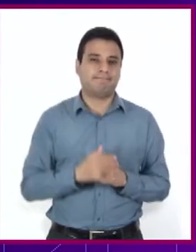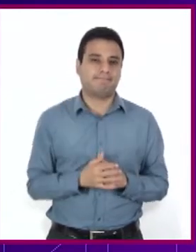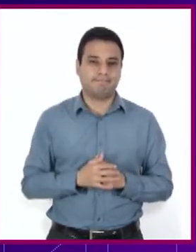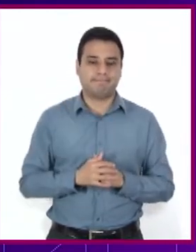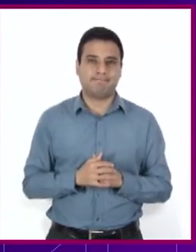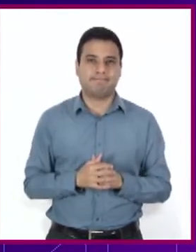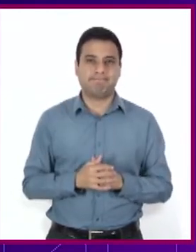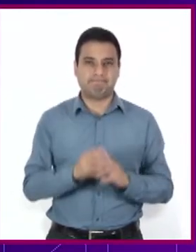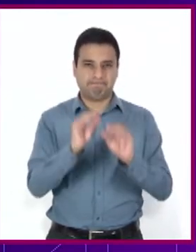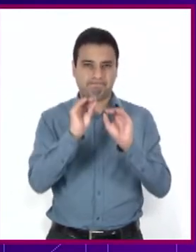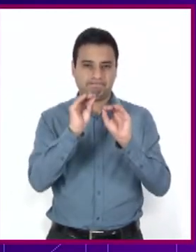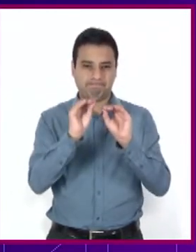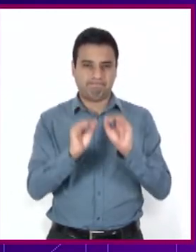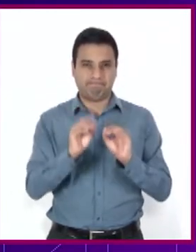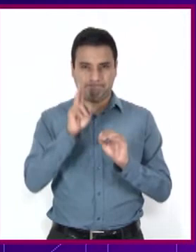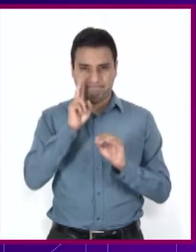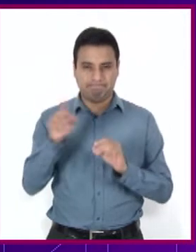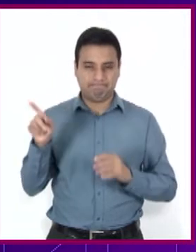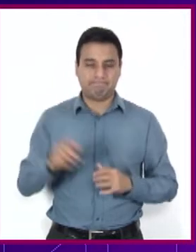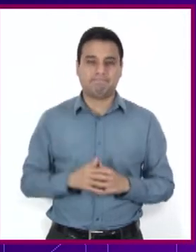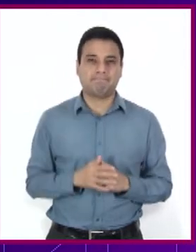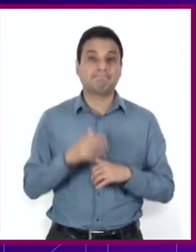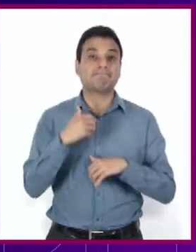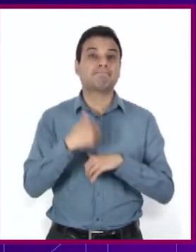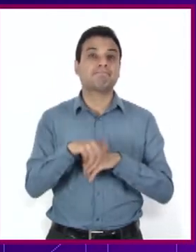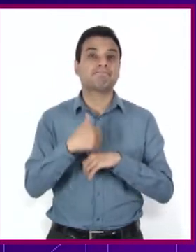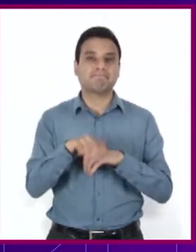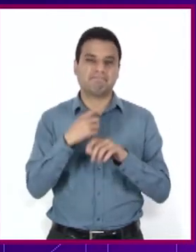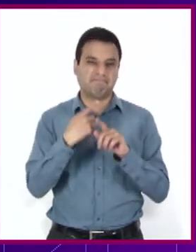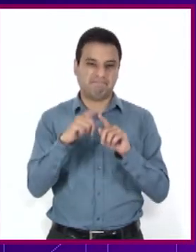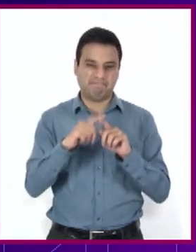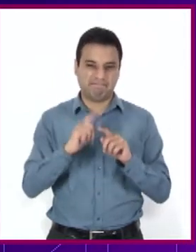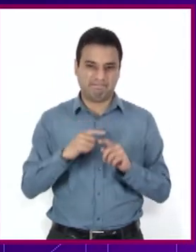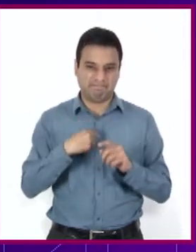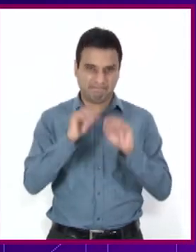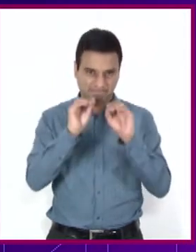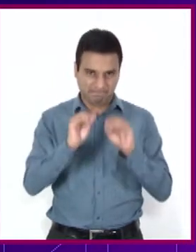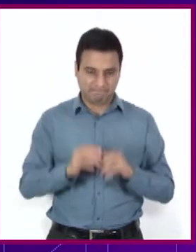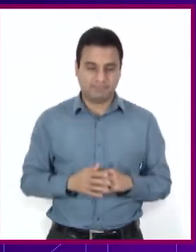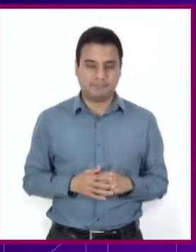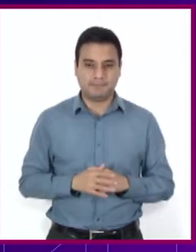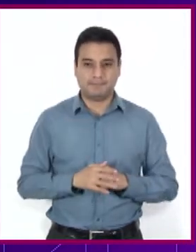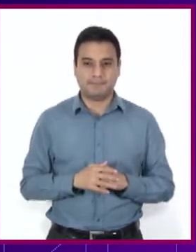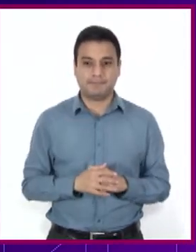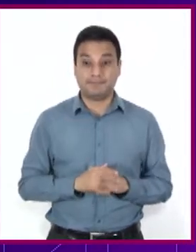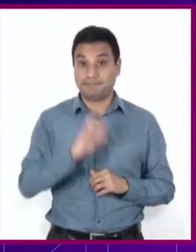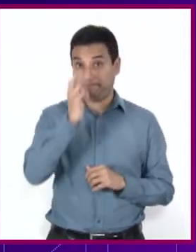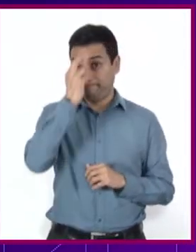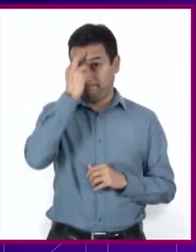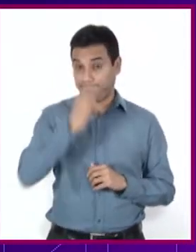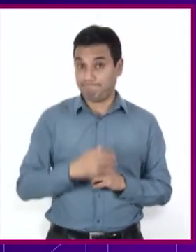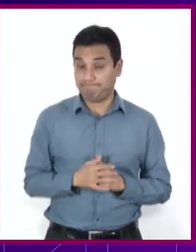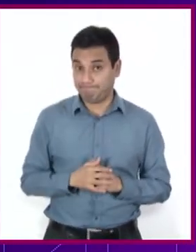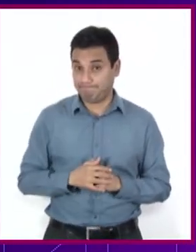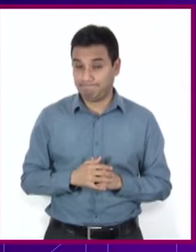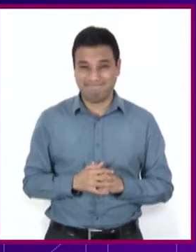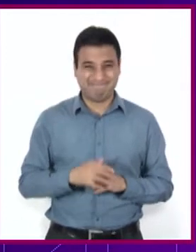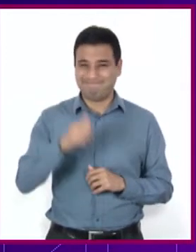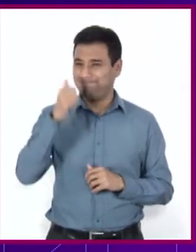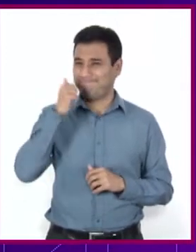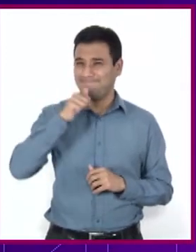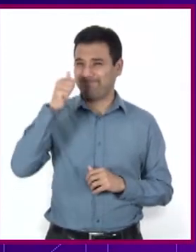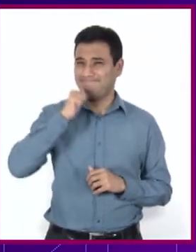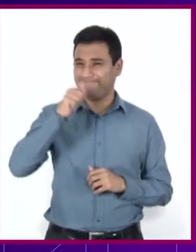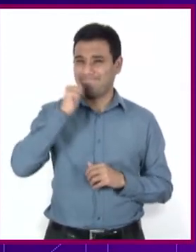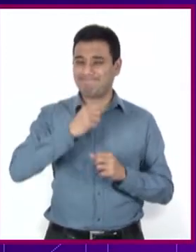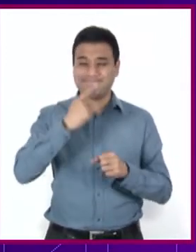colocando dentro de un paréntesis los valores ordenados de X y de Y. Recordemos que siempre el primer